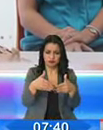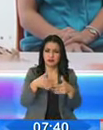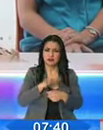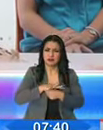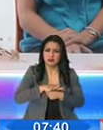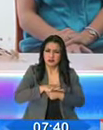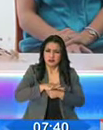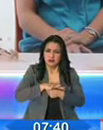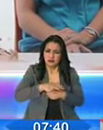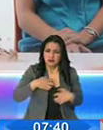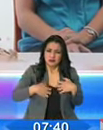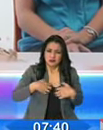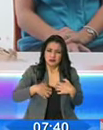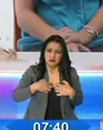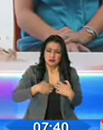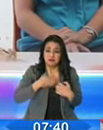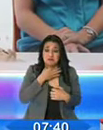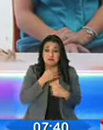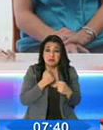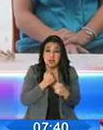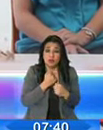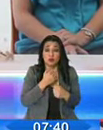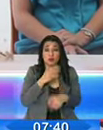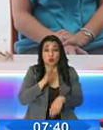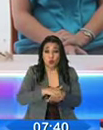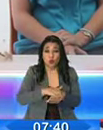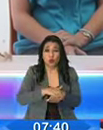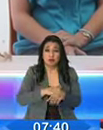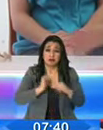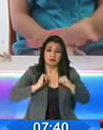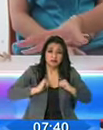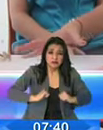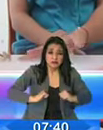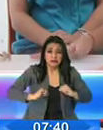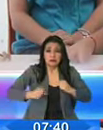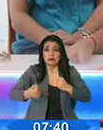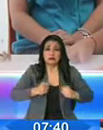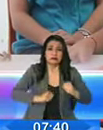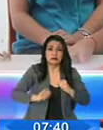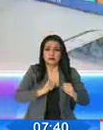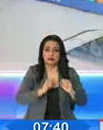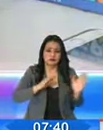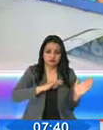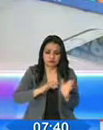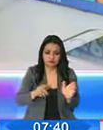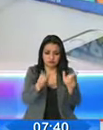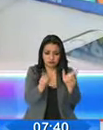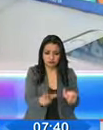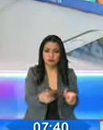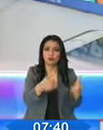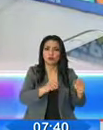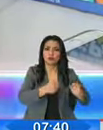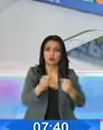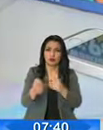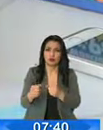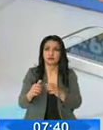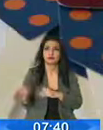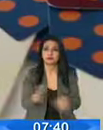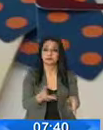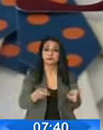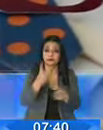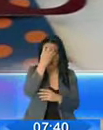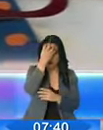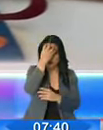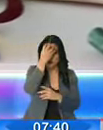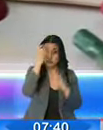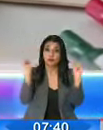de miedo, de culpa, de tristeza, de dolor, de angustia a través de los muñecos. La educación es otro eje importante. La Fundación A Su